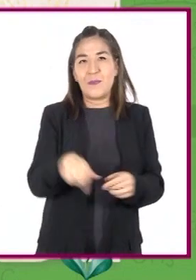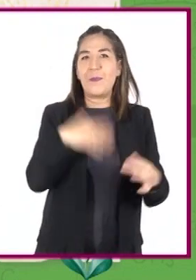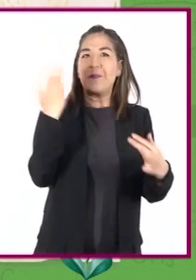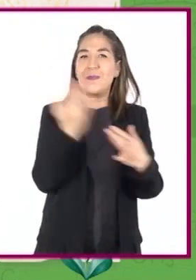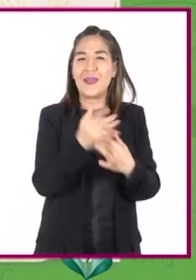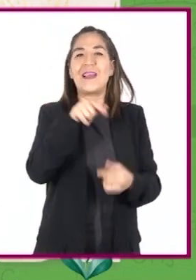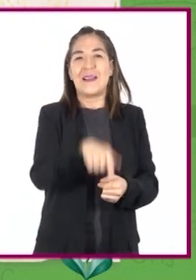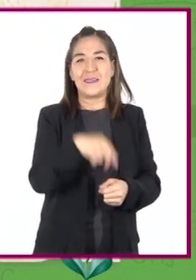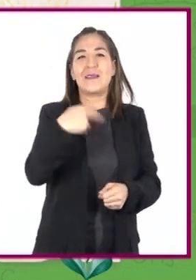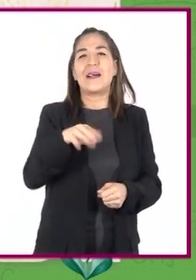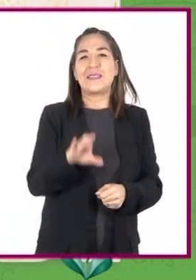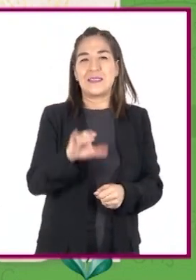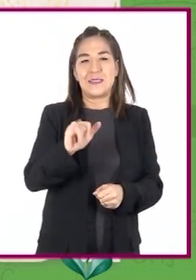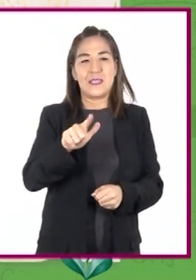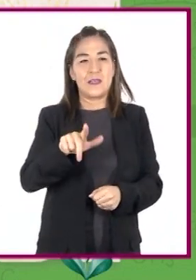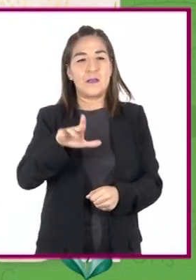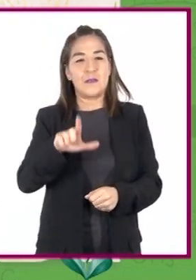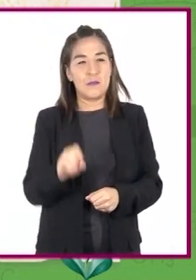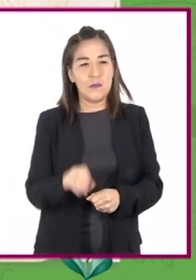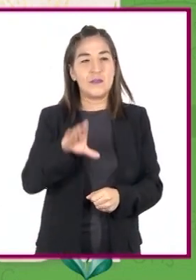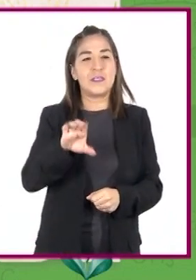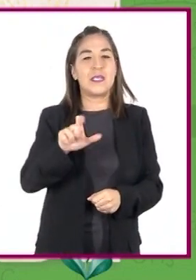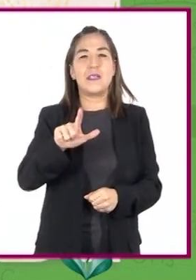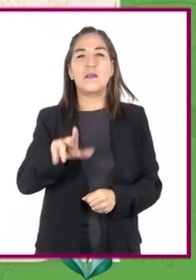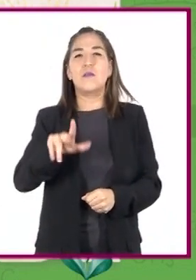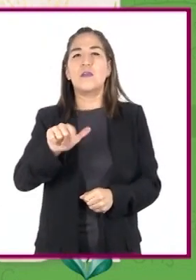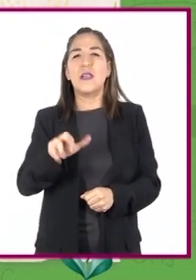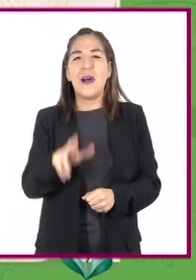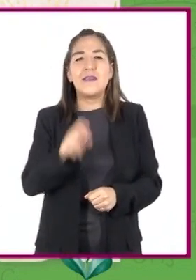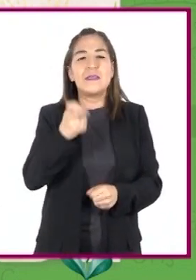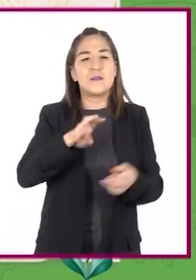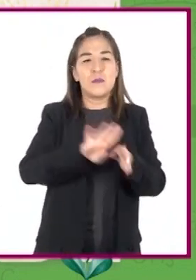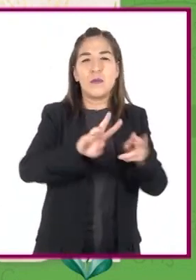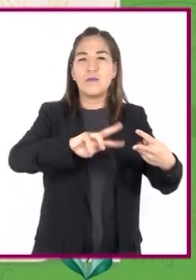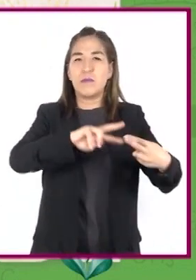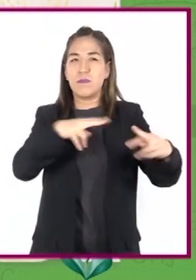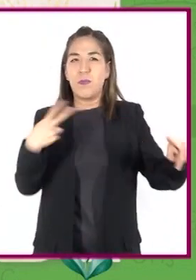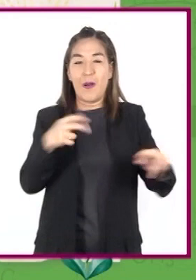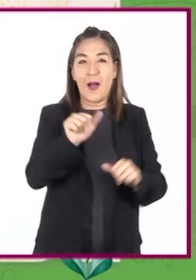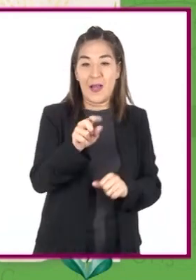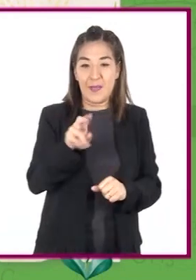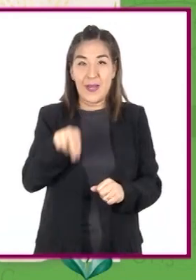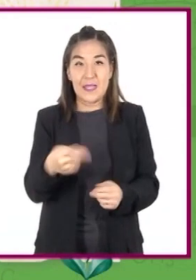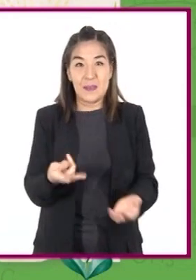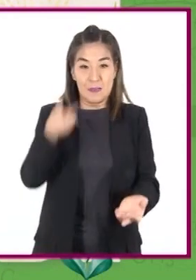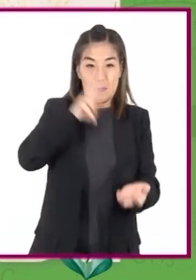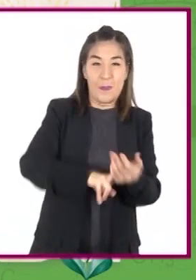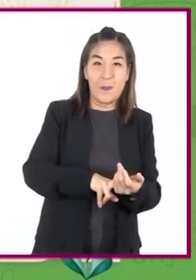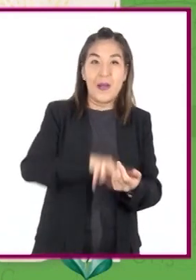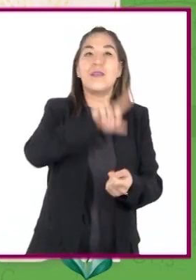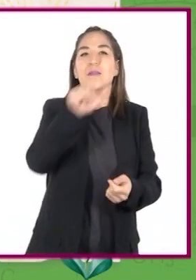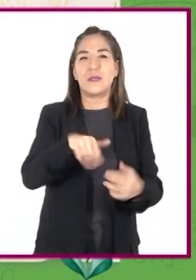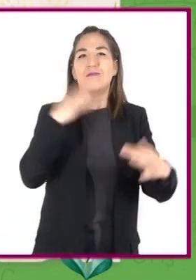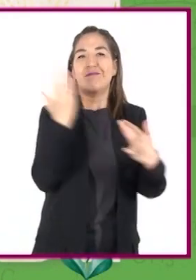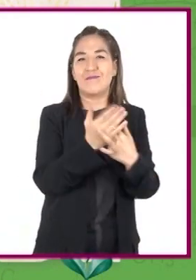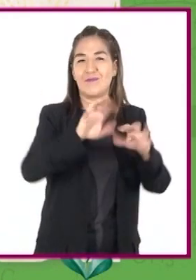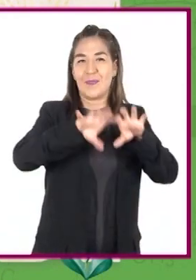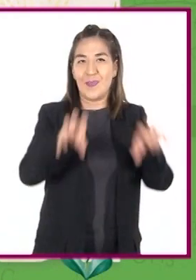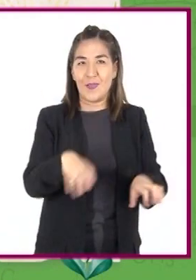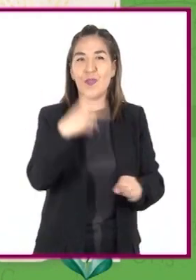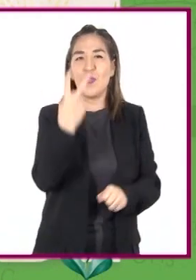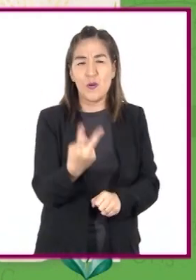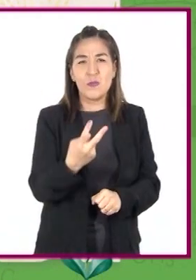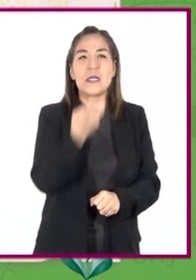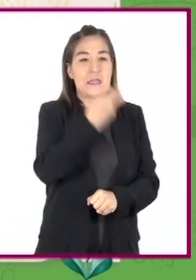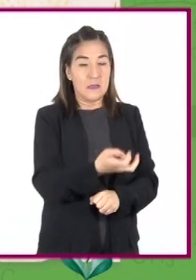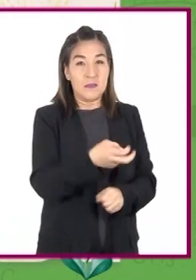celular. La célula crece, duplica su material genético y luego se divide en 2. Pero este proceso